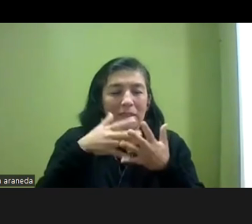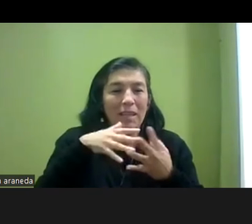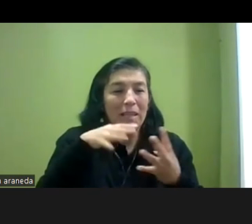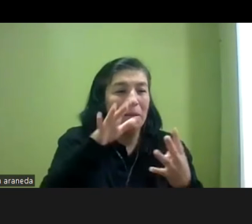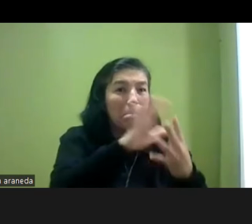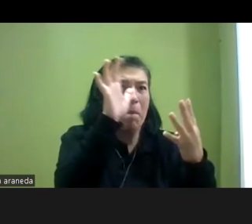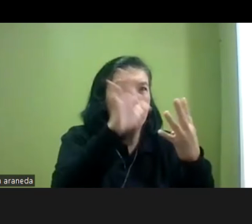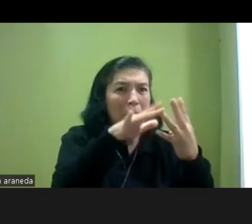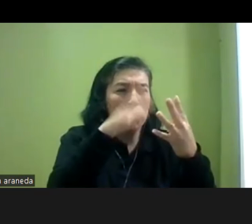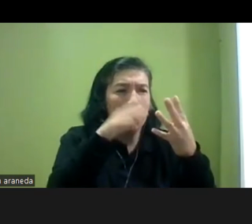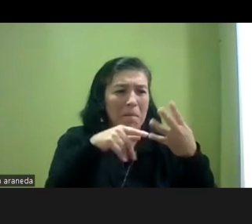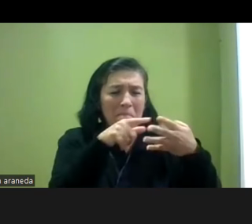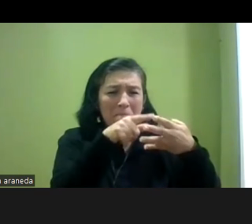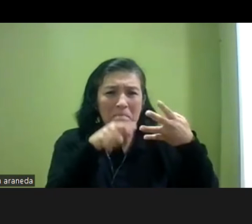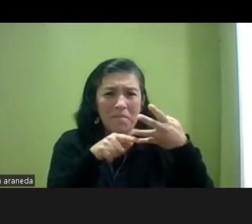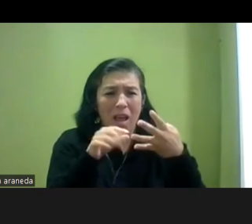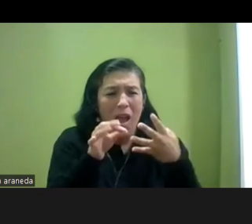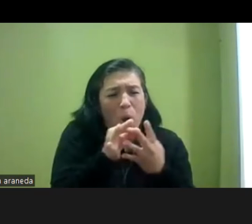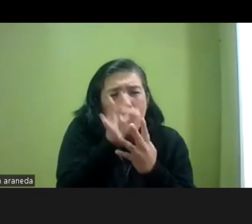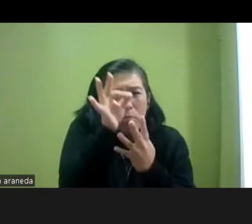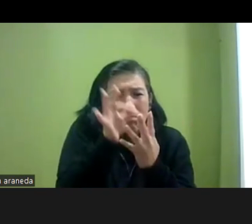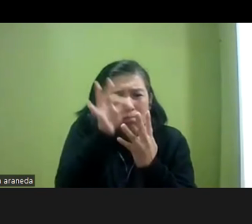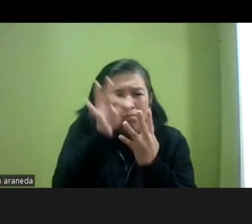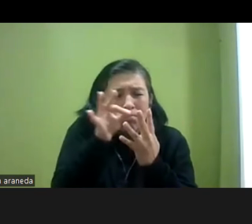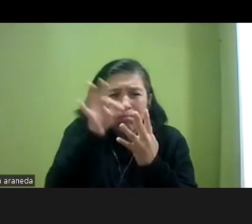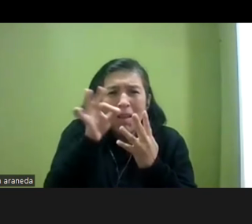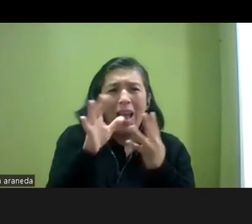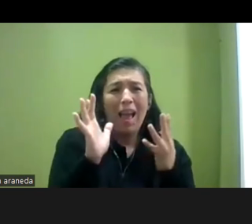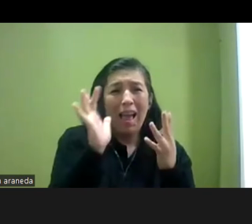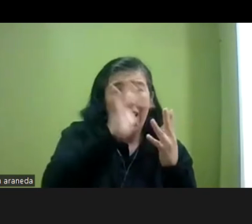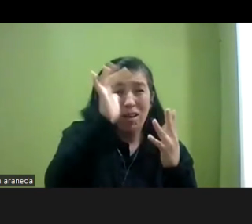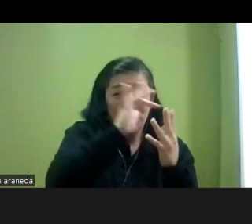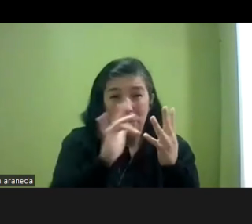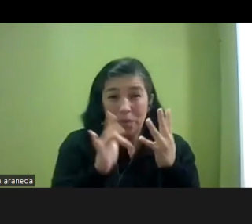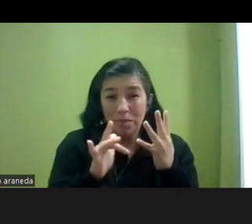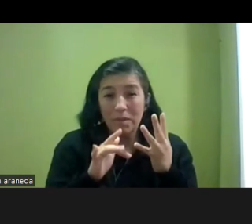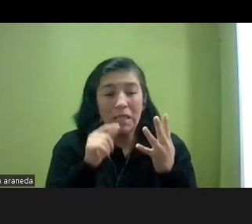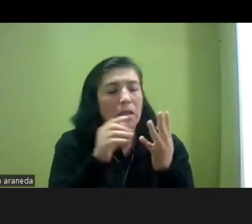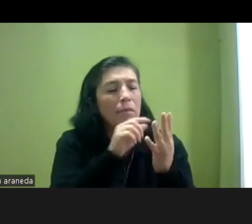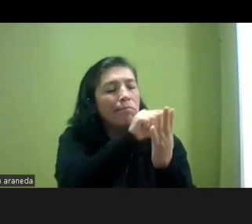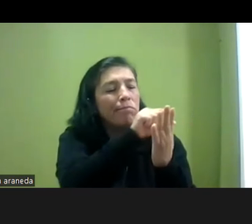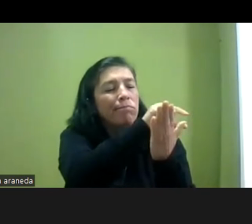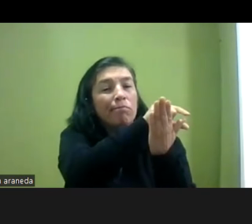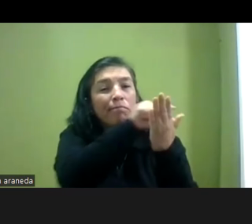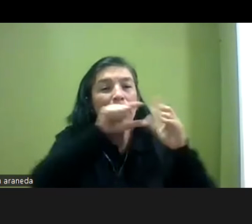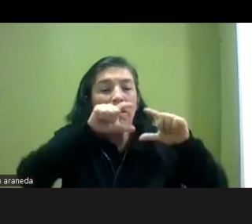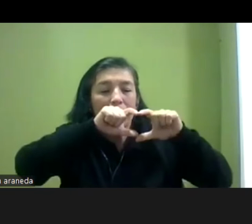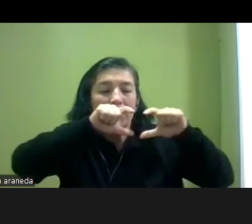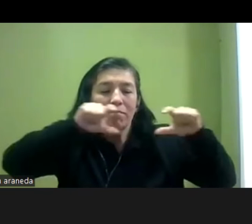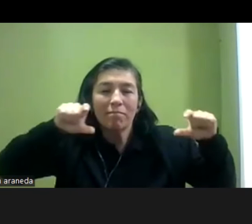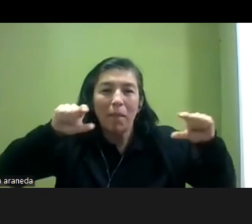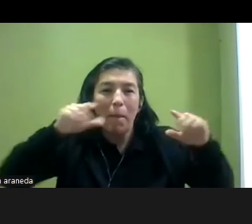son agujas espinas de cactus sujetadas por una tablilla de